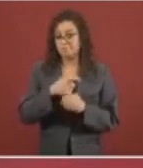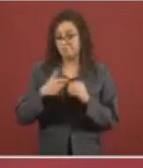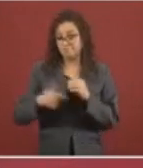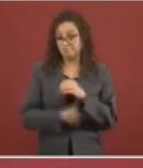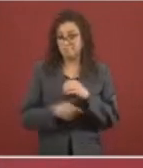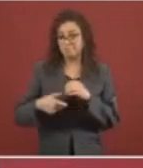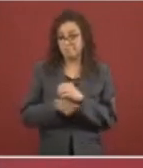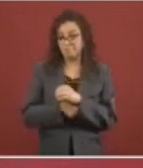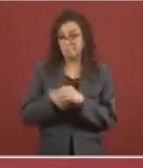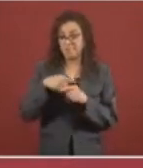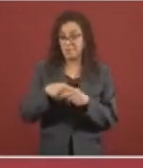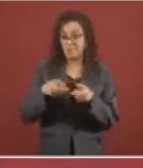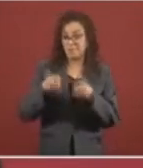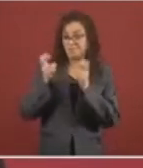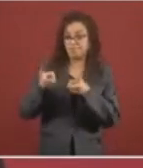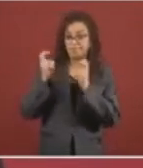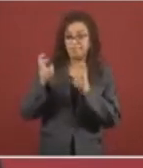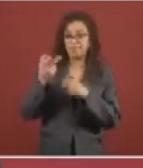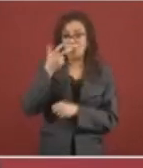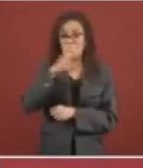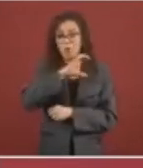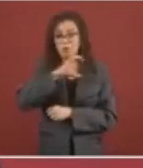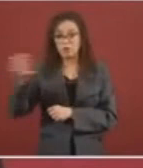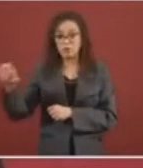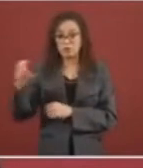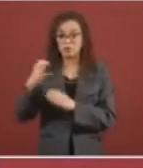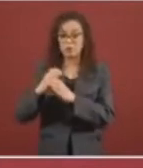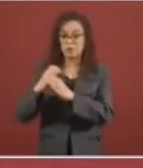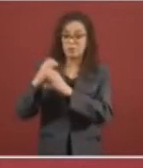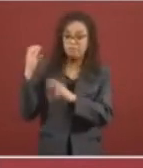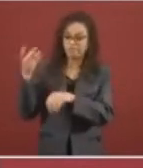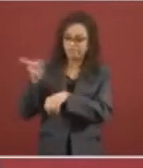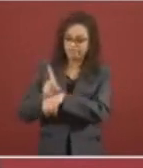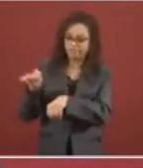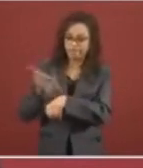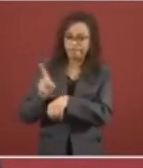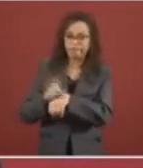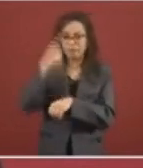800 pipas diarias con el huachicol.